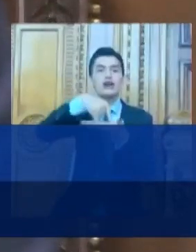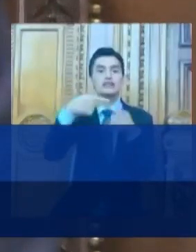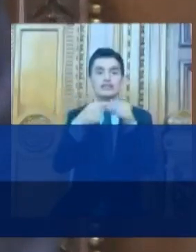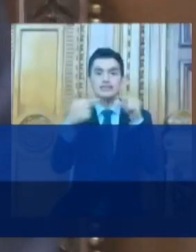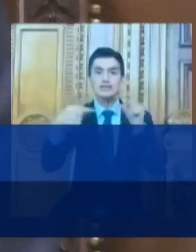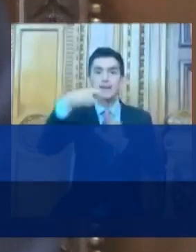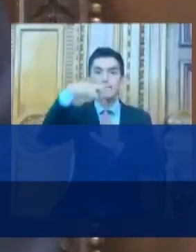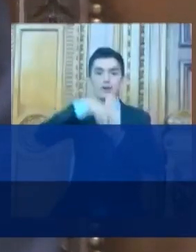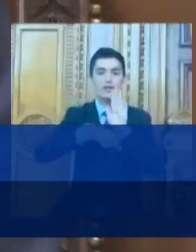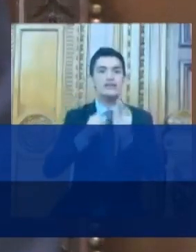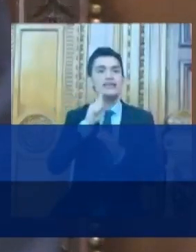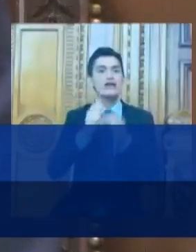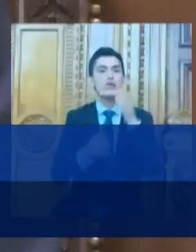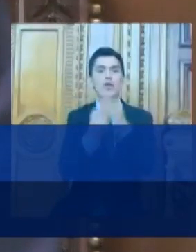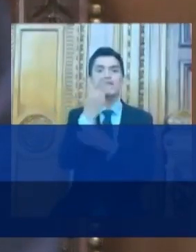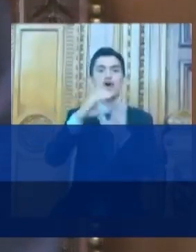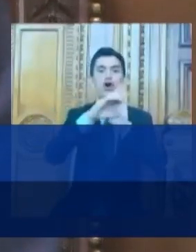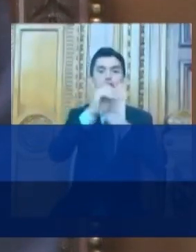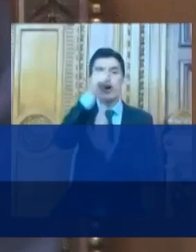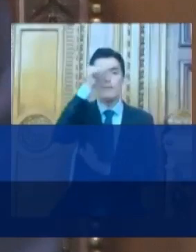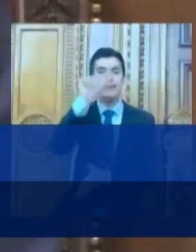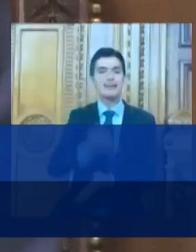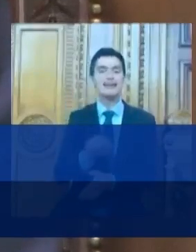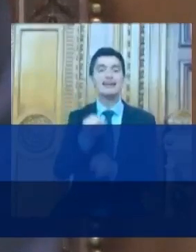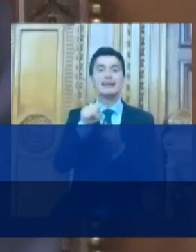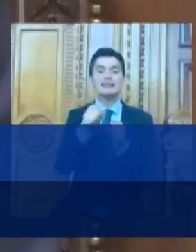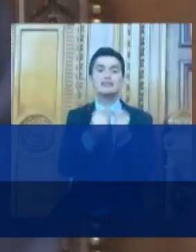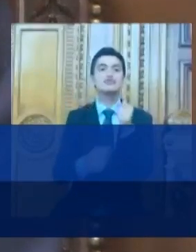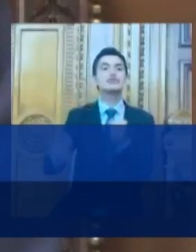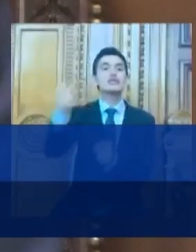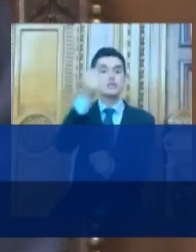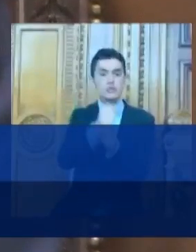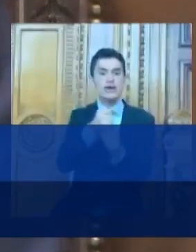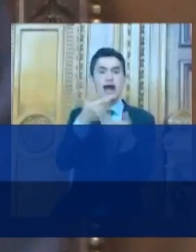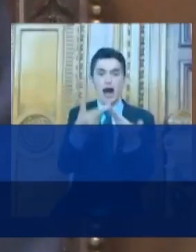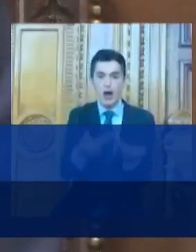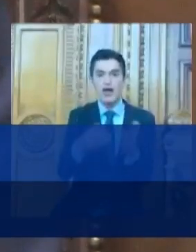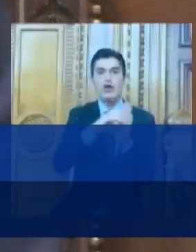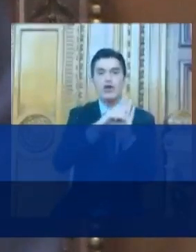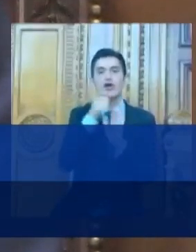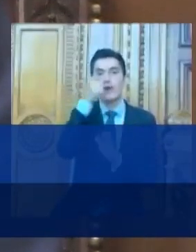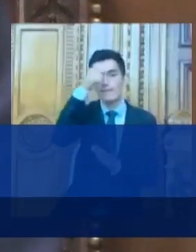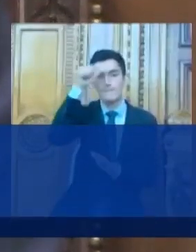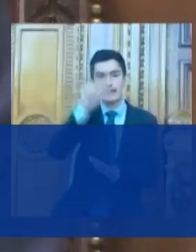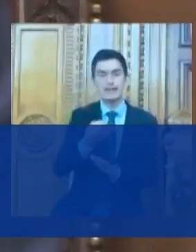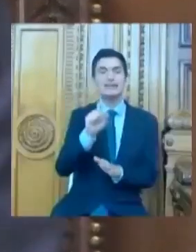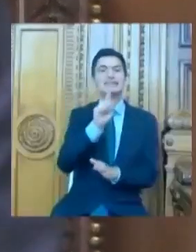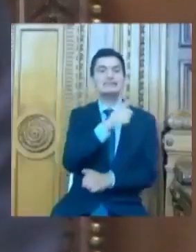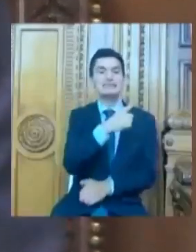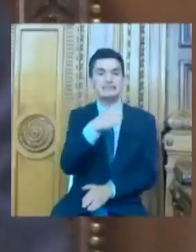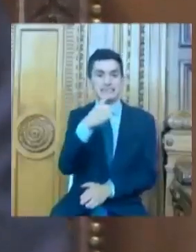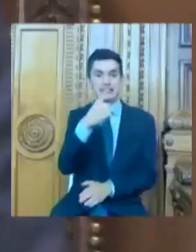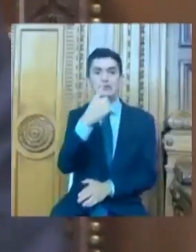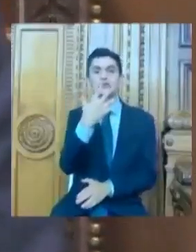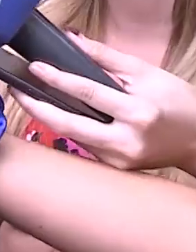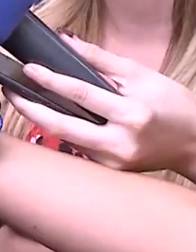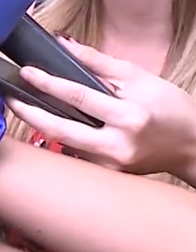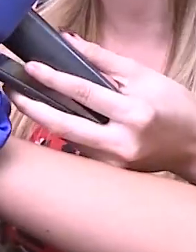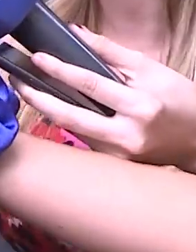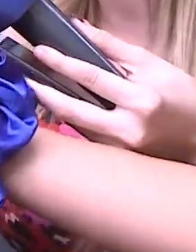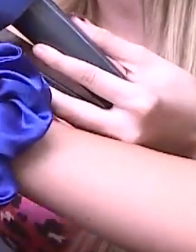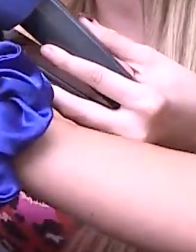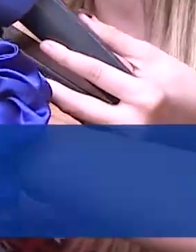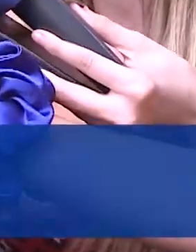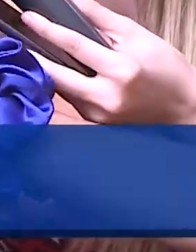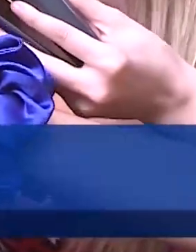un nuevo Código Penal que sustituya el actual, que ya tiene 150 años de vigencia. Un